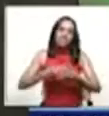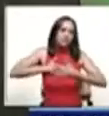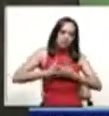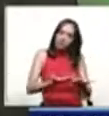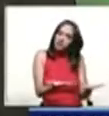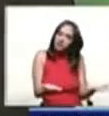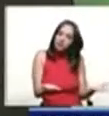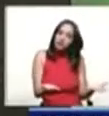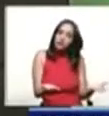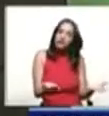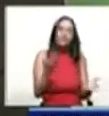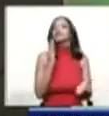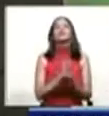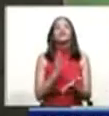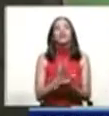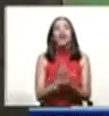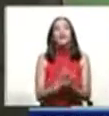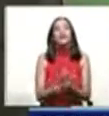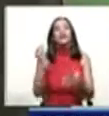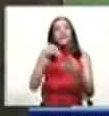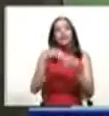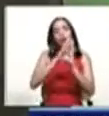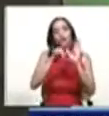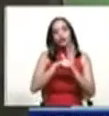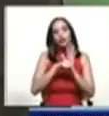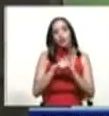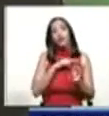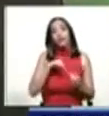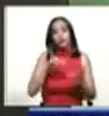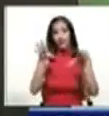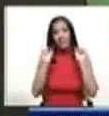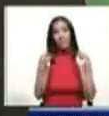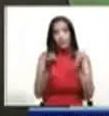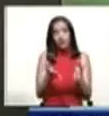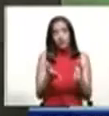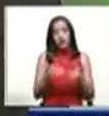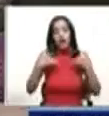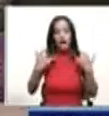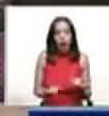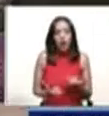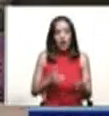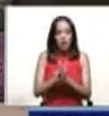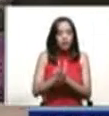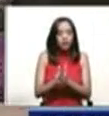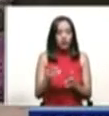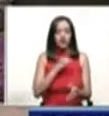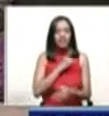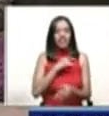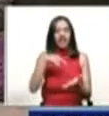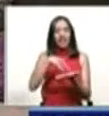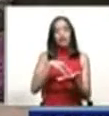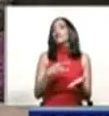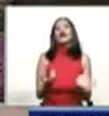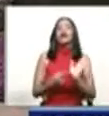claro, siempre dentro de la Constitución, porque nosotros entendemos eso. Ahora, lo que pasó en la Universidad de Carabobo es un reflejo,